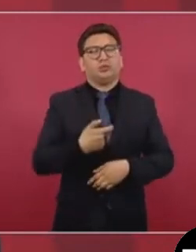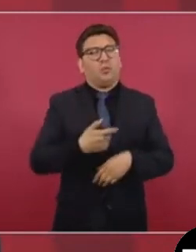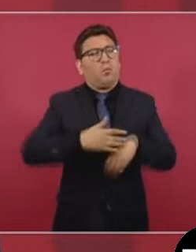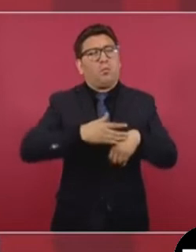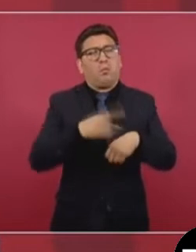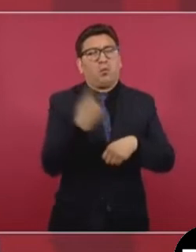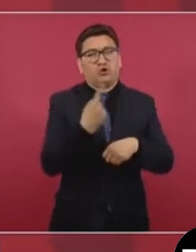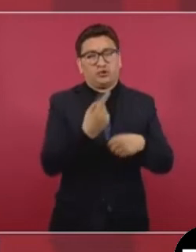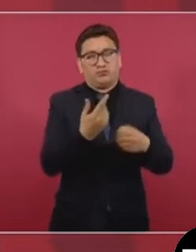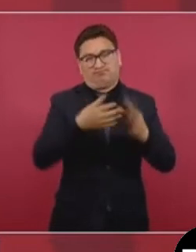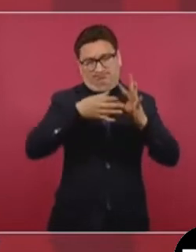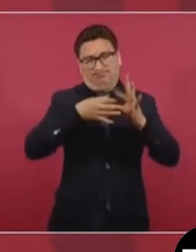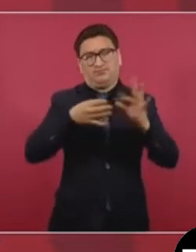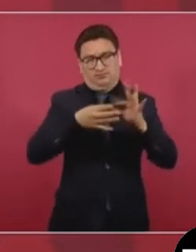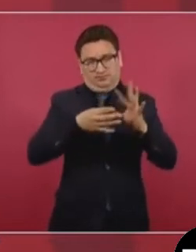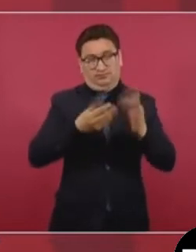explicables o